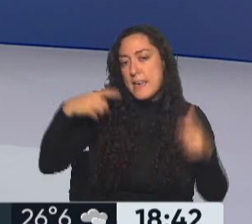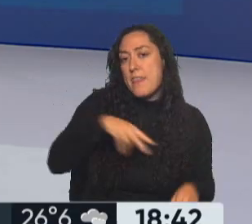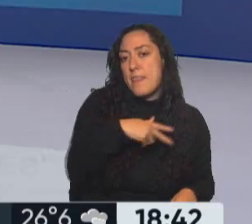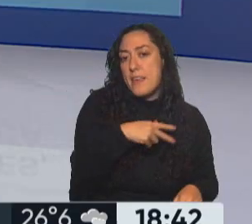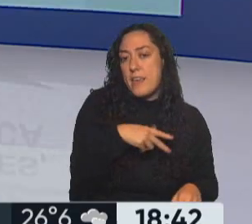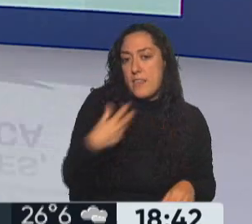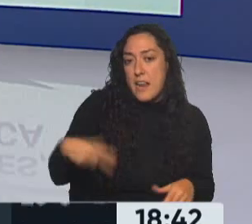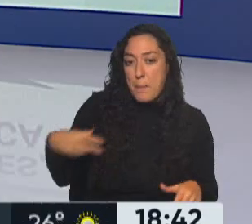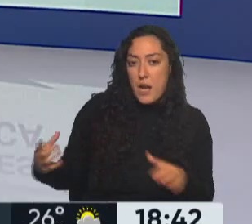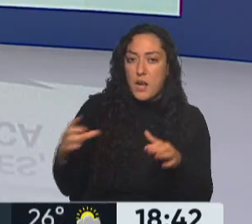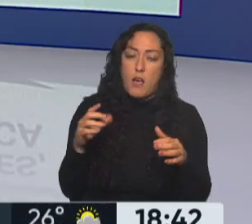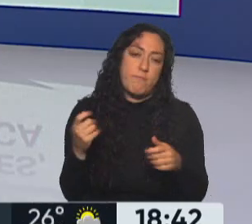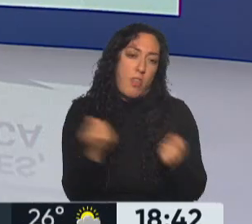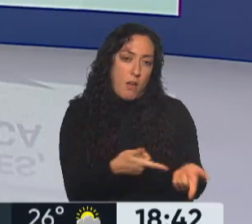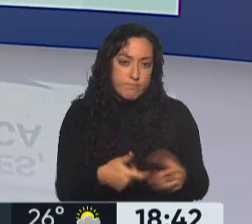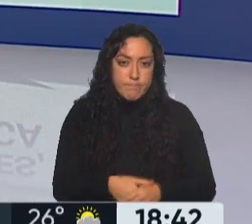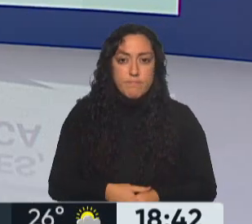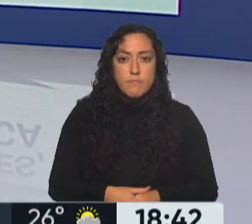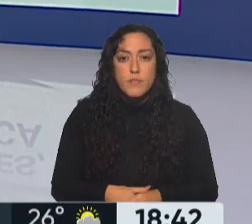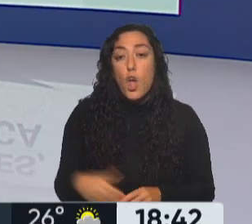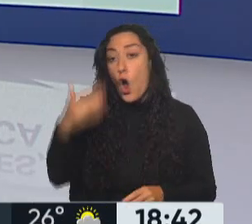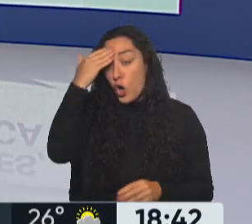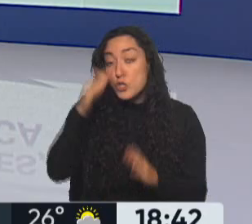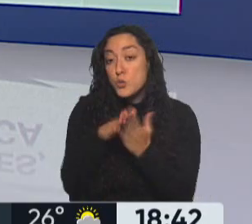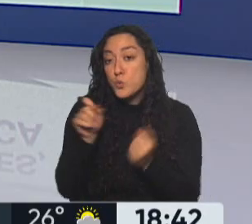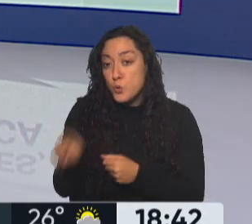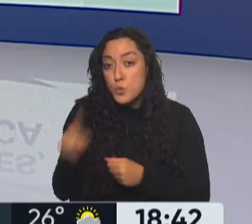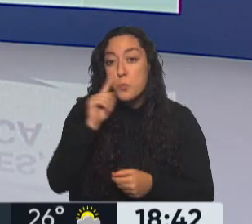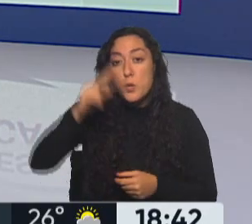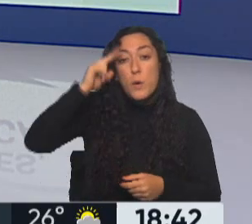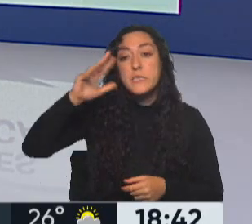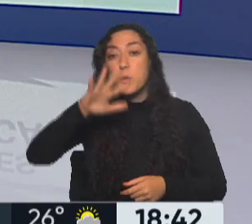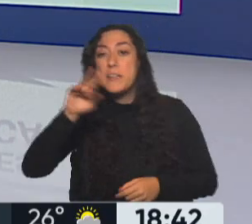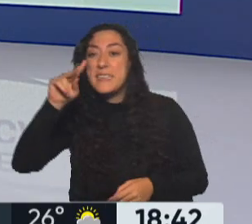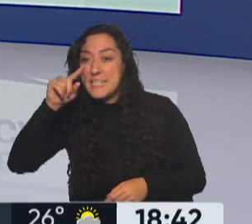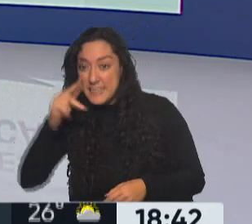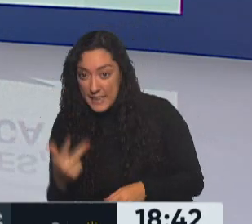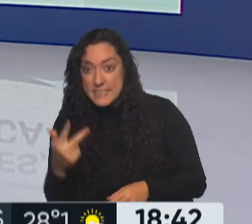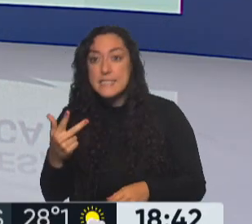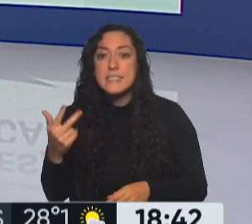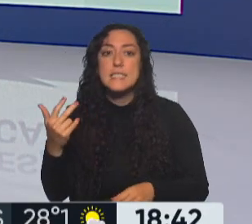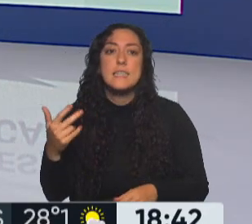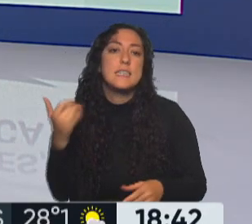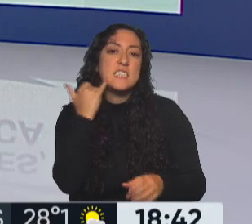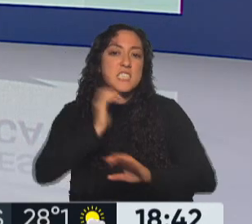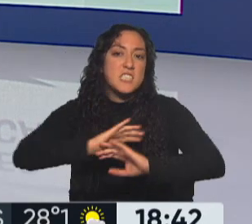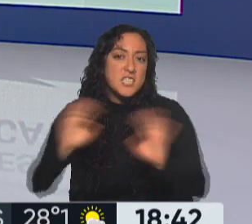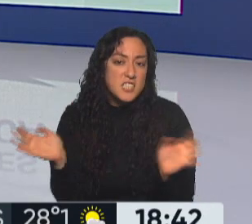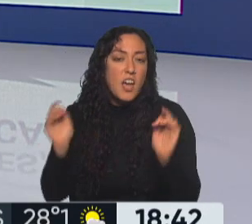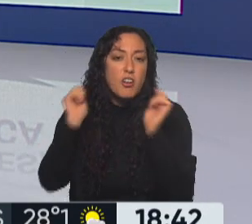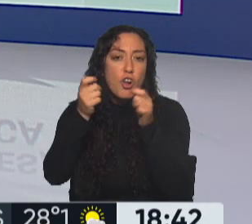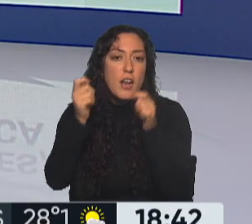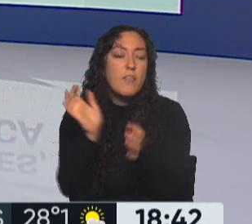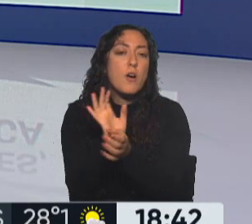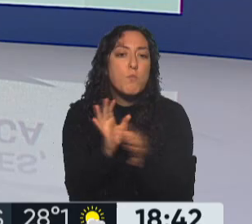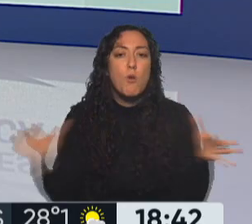informe. Así es. La Constitución danesa de 1953 le confirió a Groenlandia el estatus de